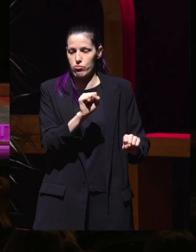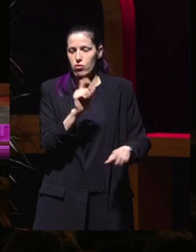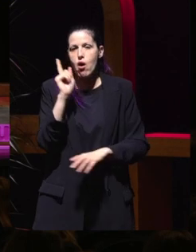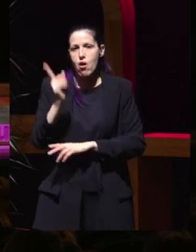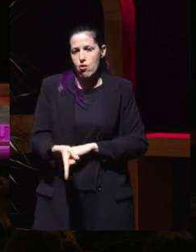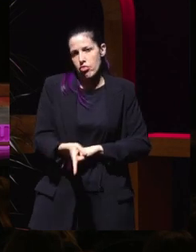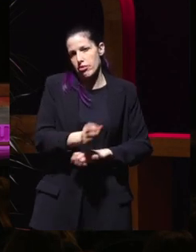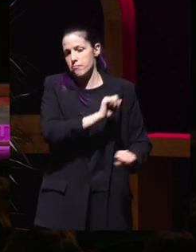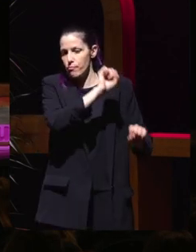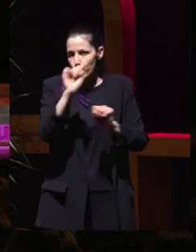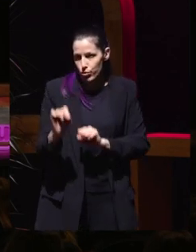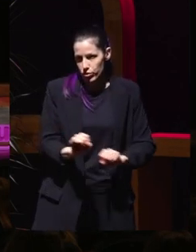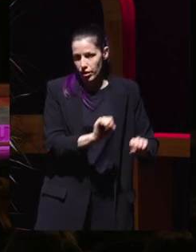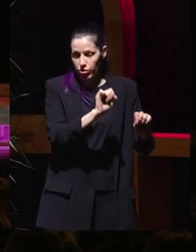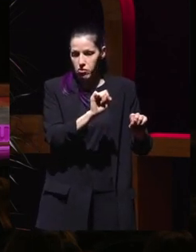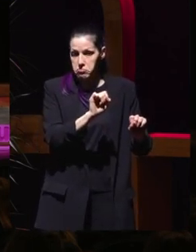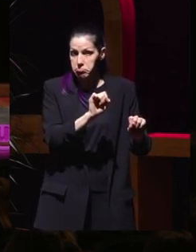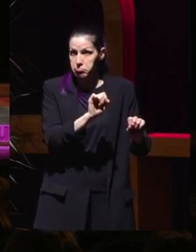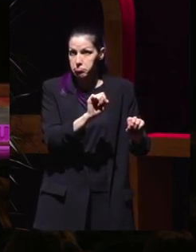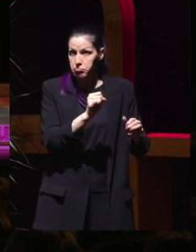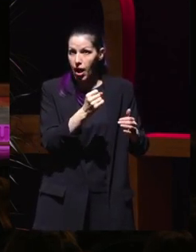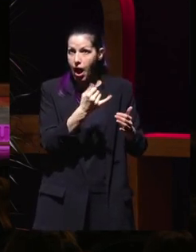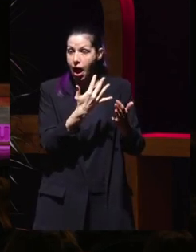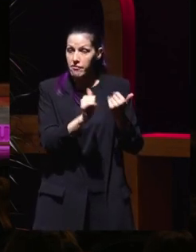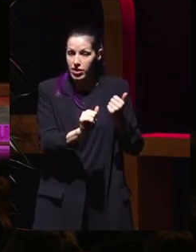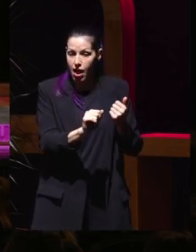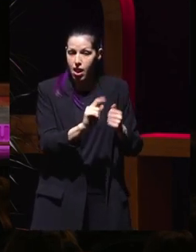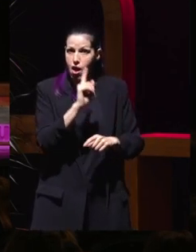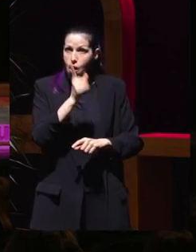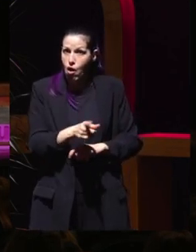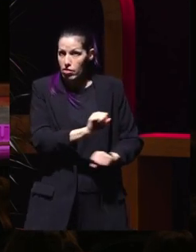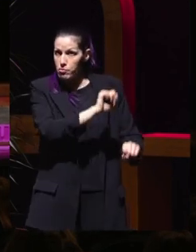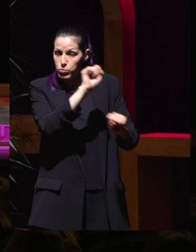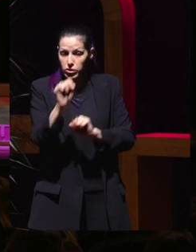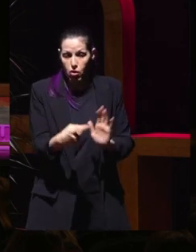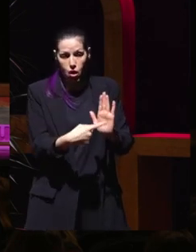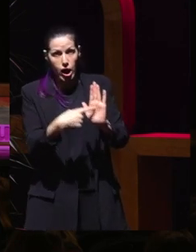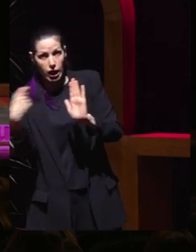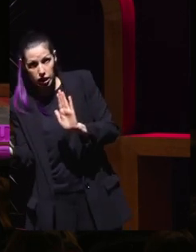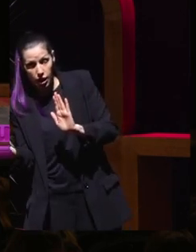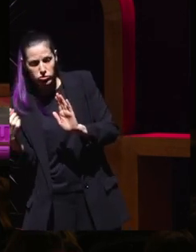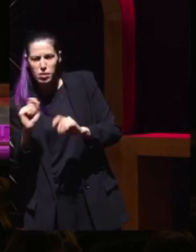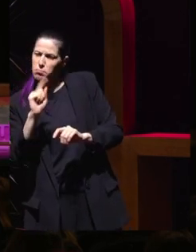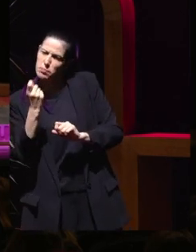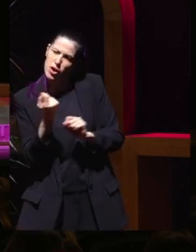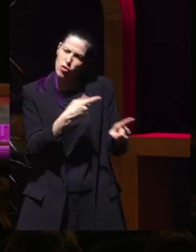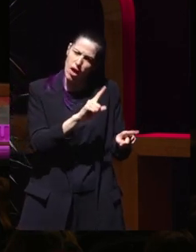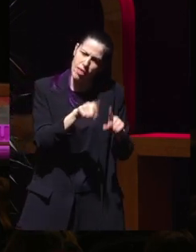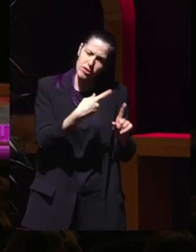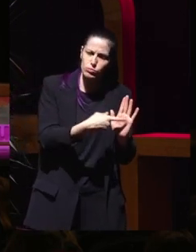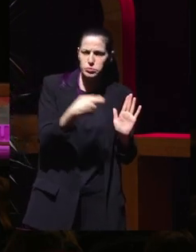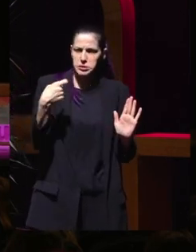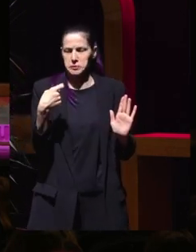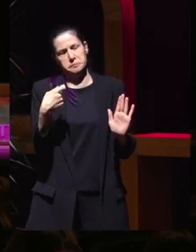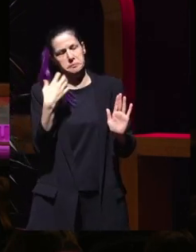esta orden de protección fuera revocada Entonces se ponen ya una orden de protección y luego quitan ya no eso estamos bastante